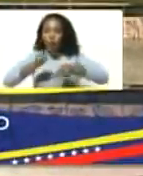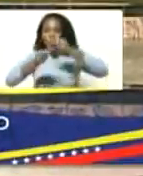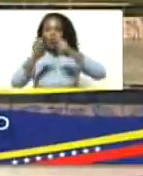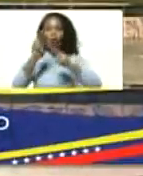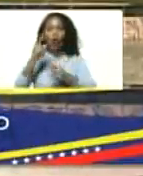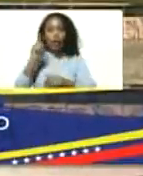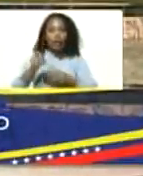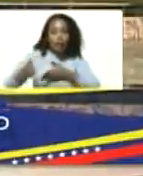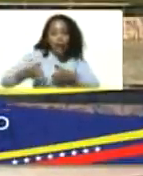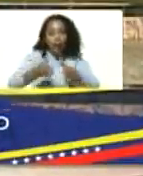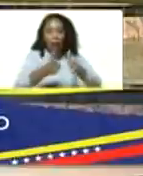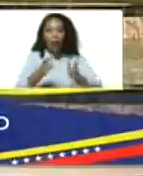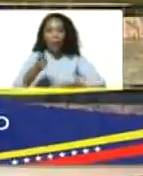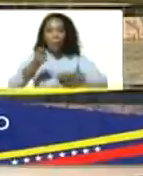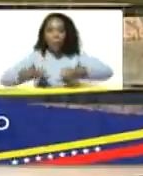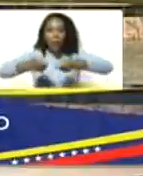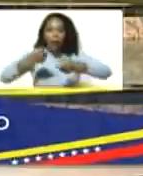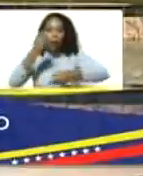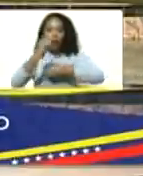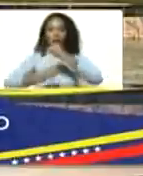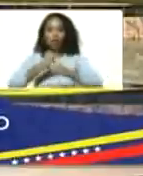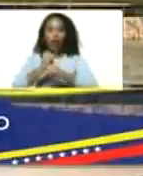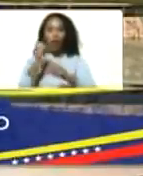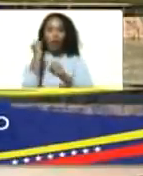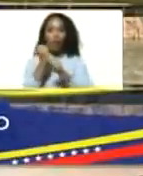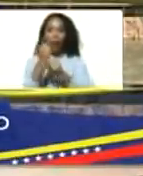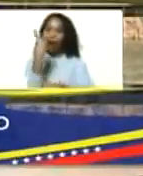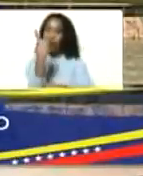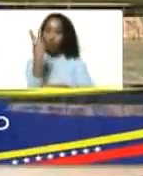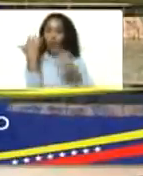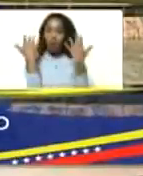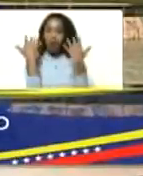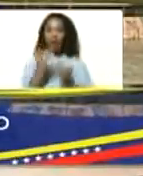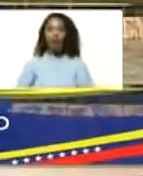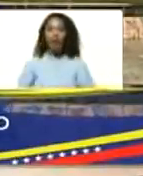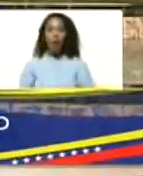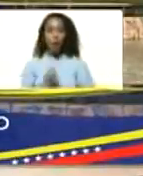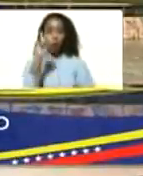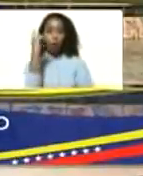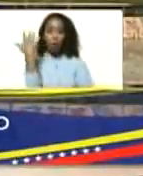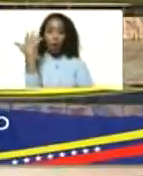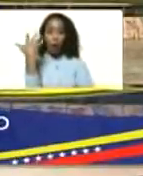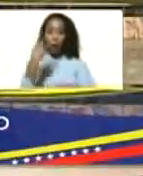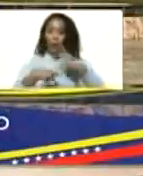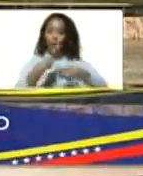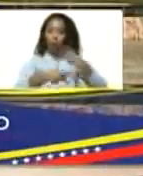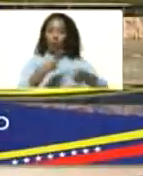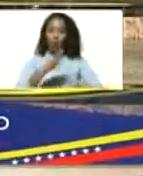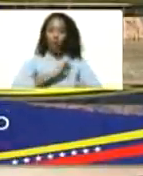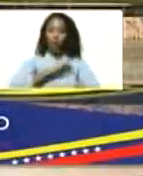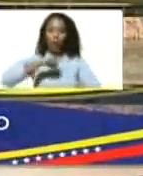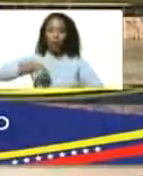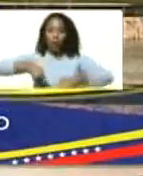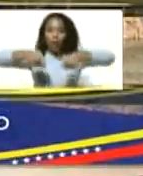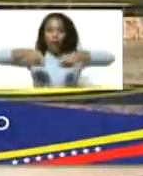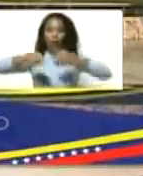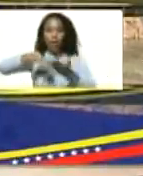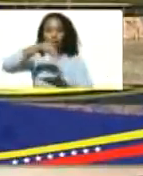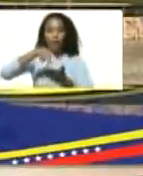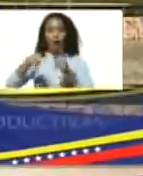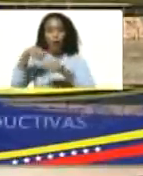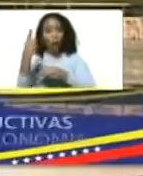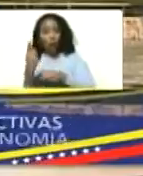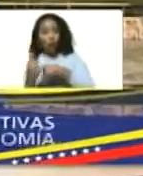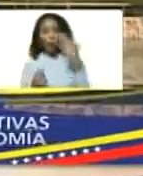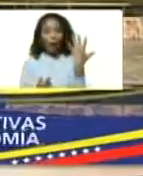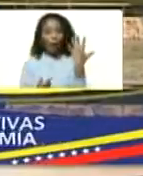internacional trabajar con las dos manos siempre digo con una mano producimos para el mercado nacional y con la otra mano